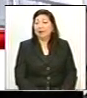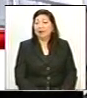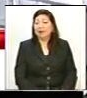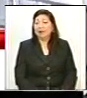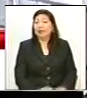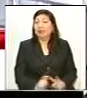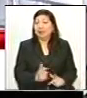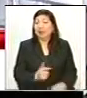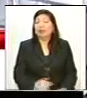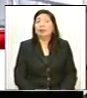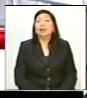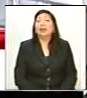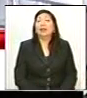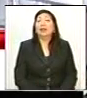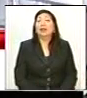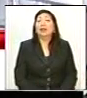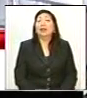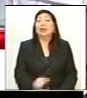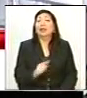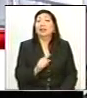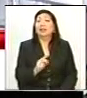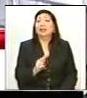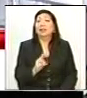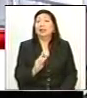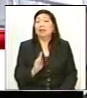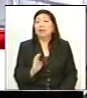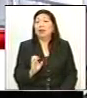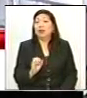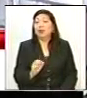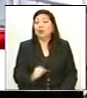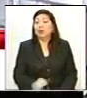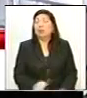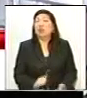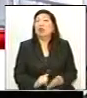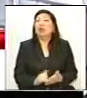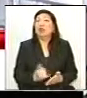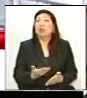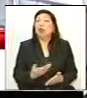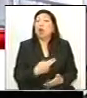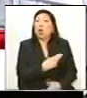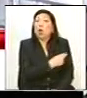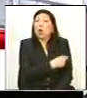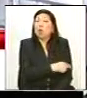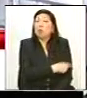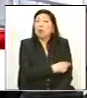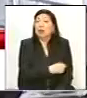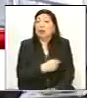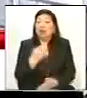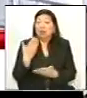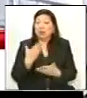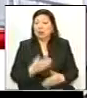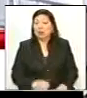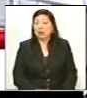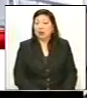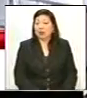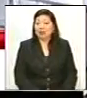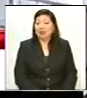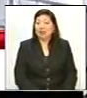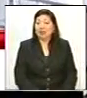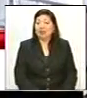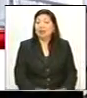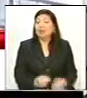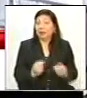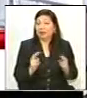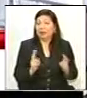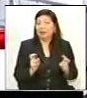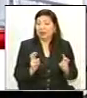el congresista Hernando Ceballos, ¿no? Respecto de qué pasó con los hospitales en Piura, ¿no? A ver, entonces ese es el tema